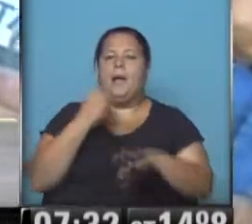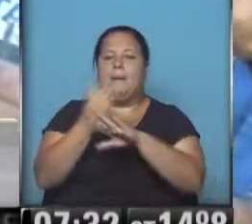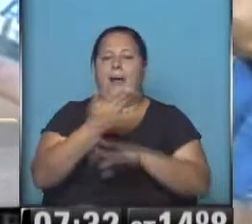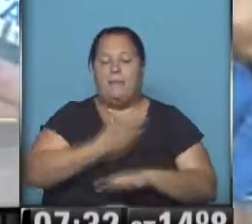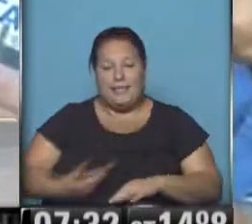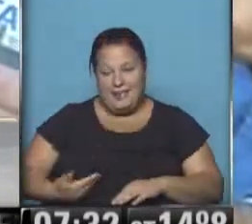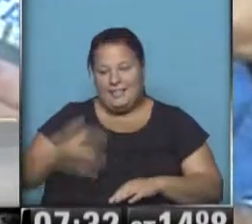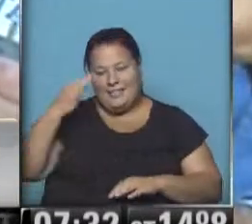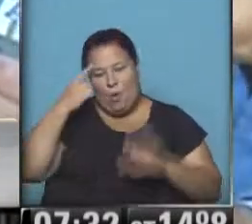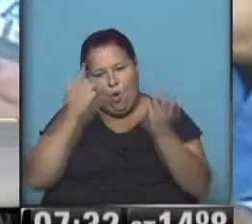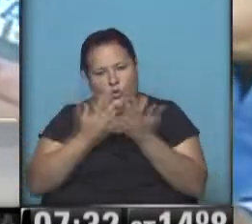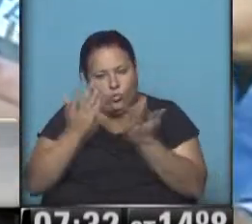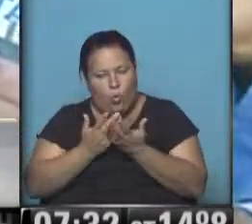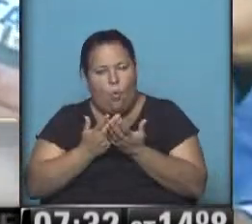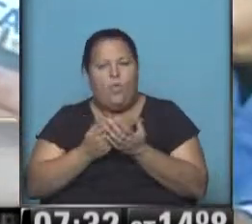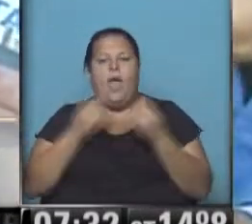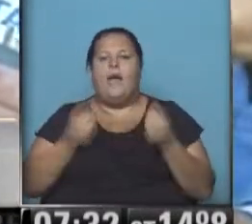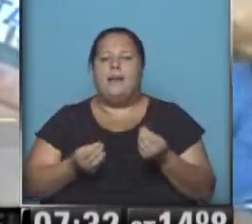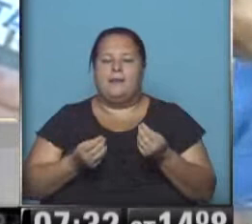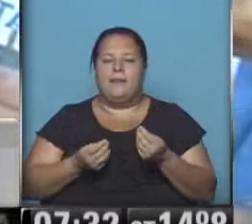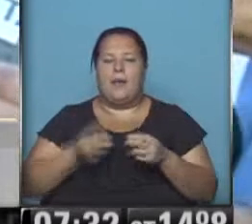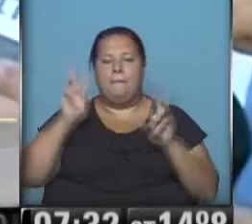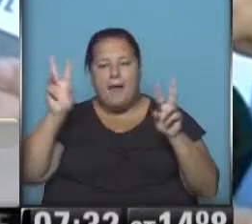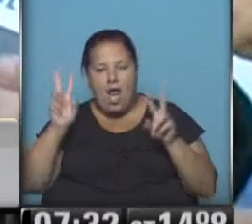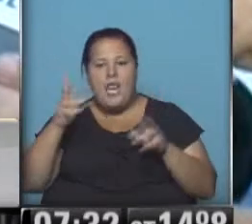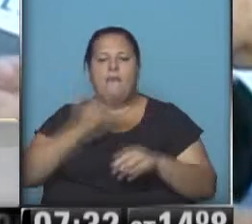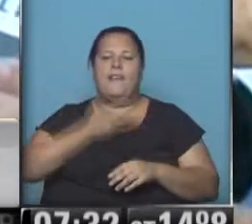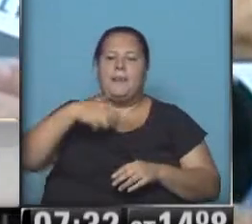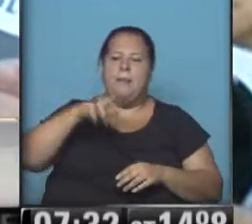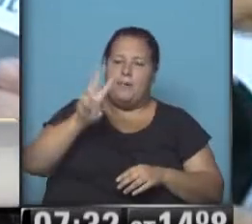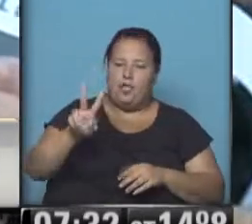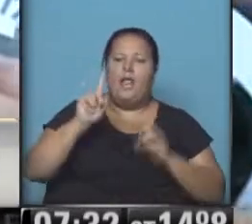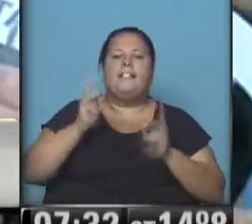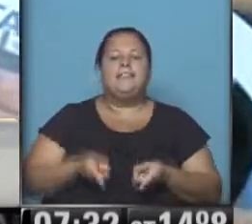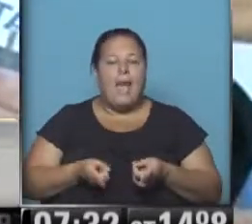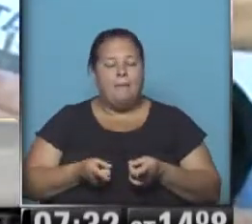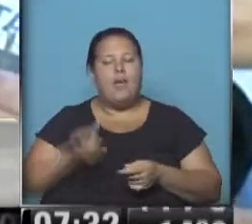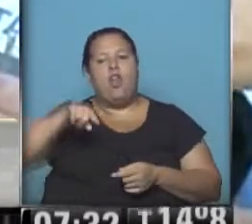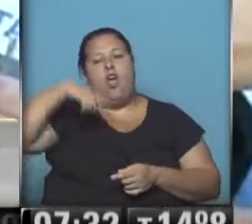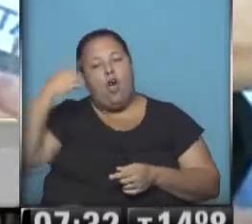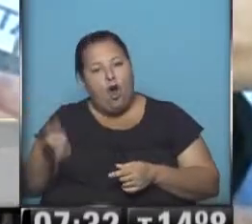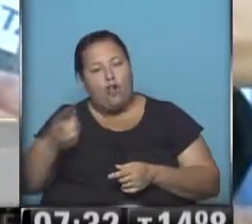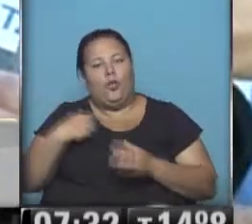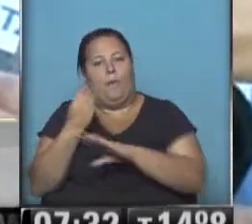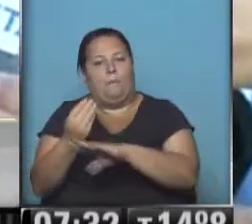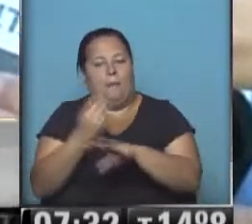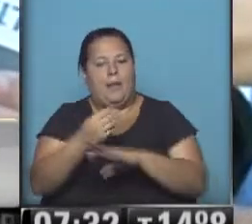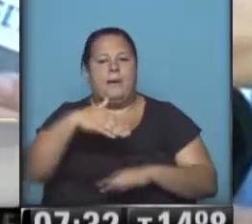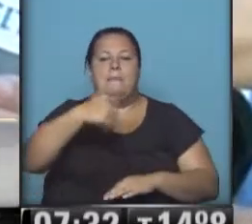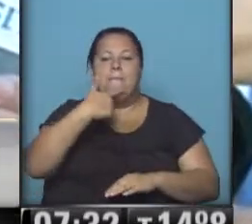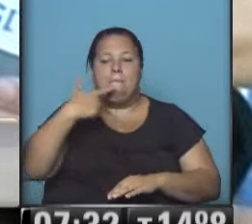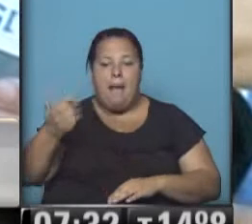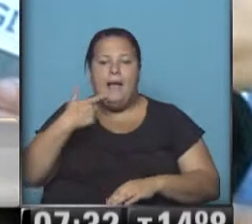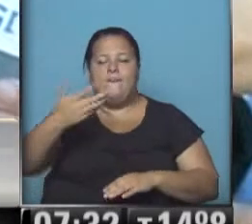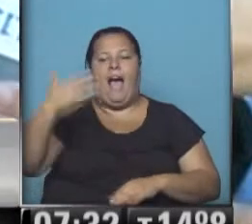presidencial seguramente analiza no solo lo que pasa en el peronismo, en el Frente para la Victoria, sino en otros precandidatos. Massa anunció que va a ser